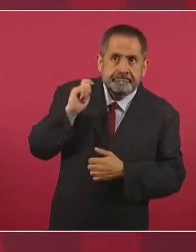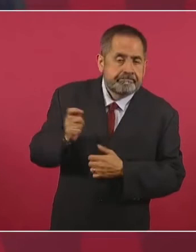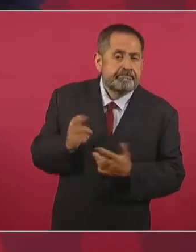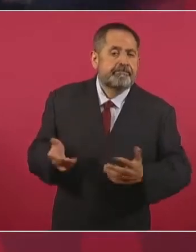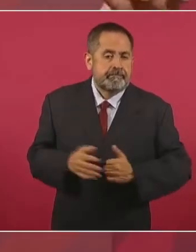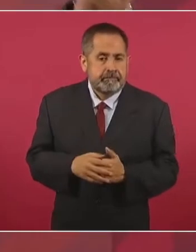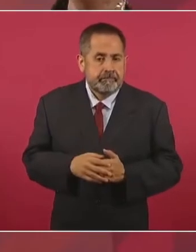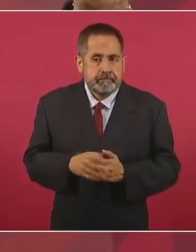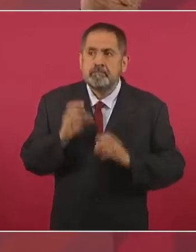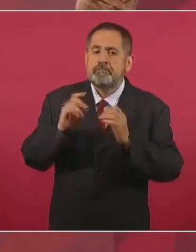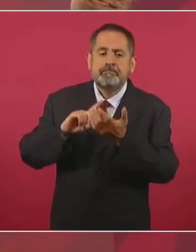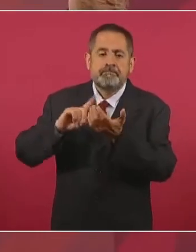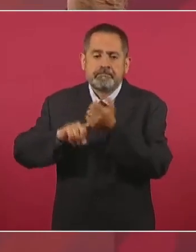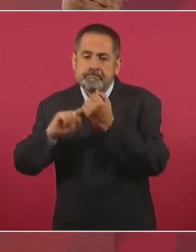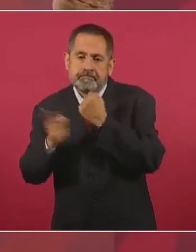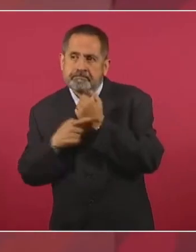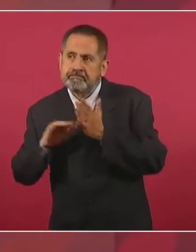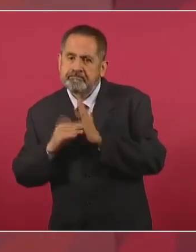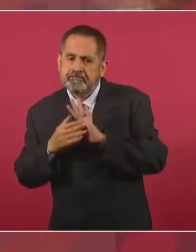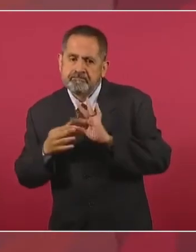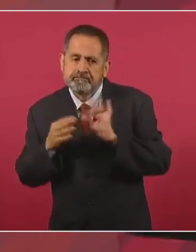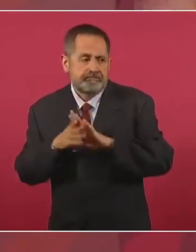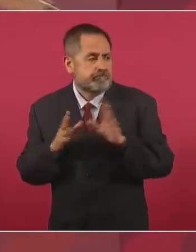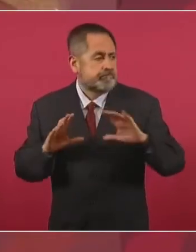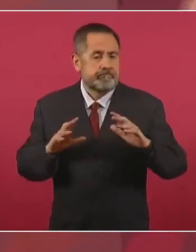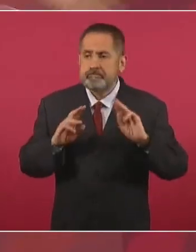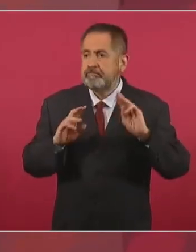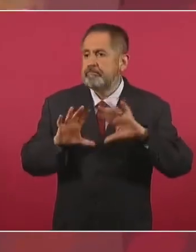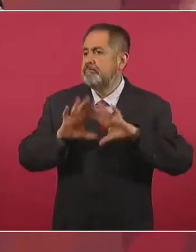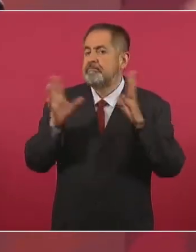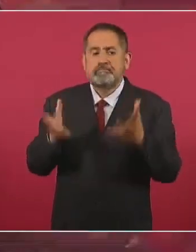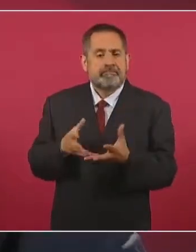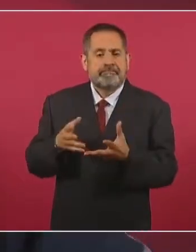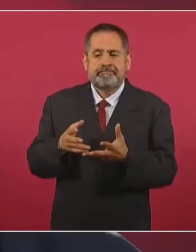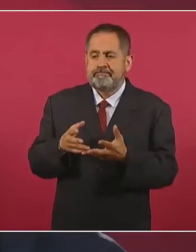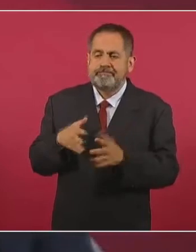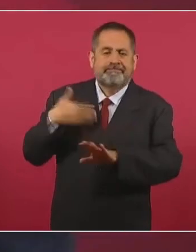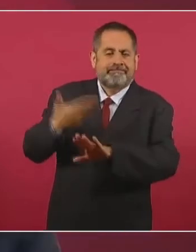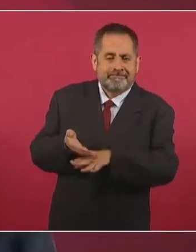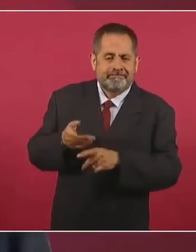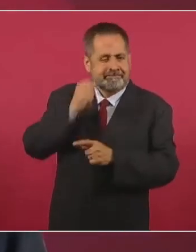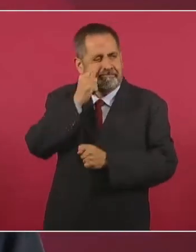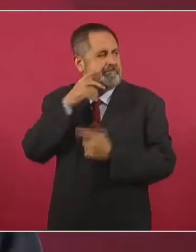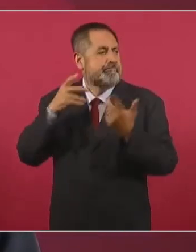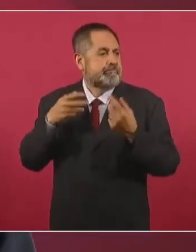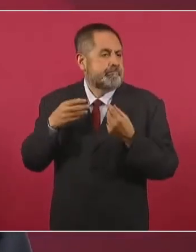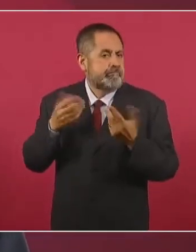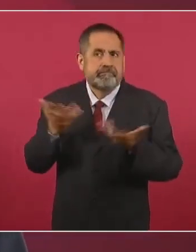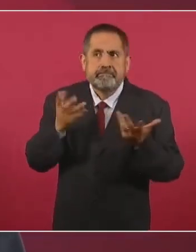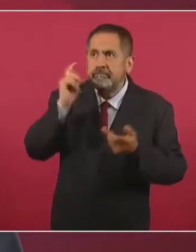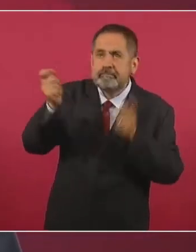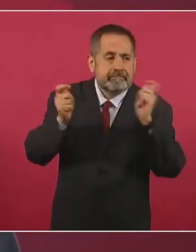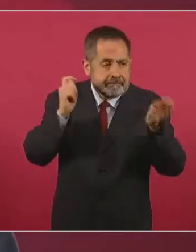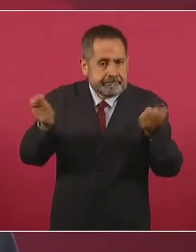O tramando en contra de todo el pueblo, en contra de toda la humanidad.